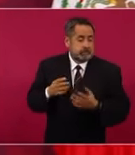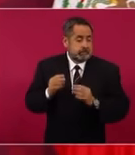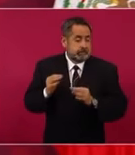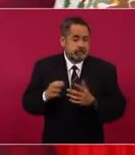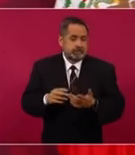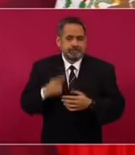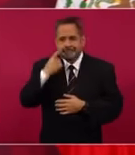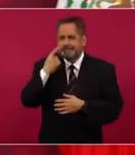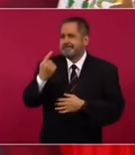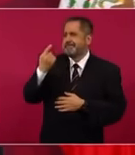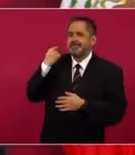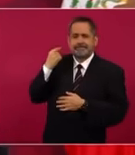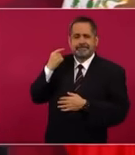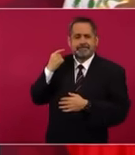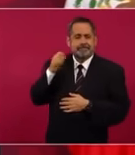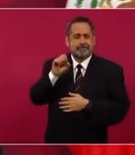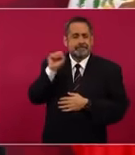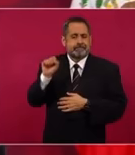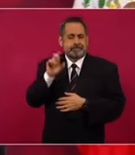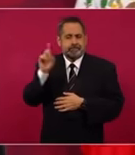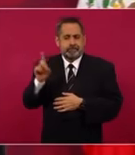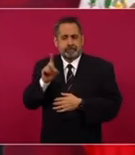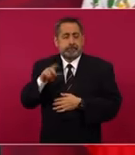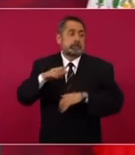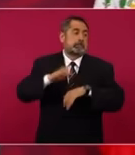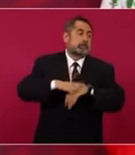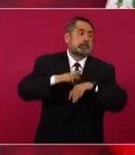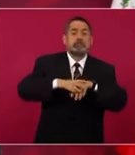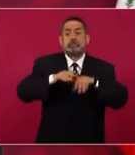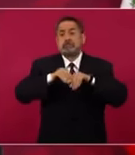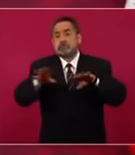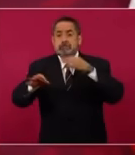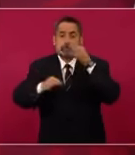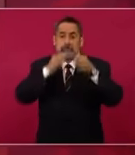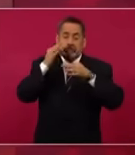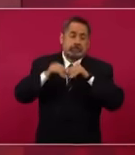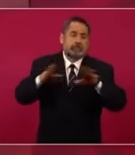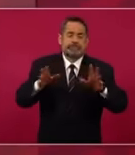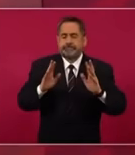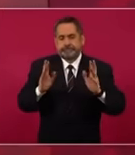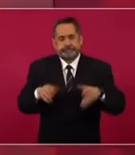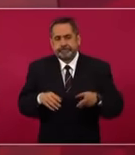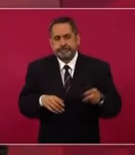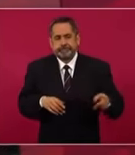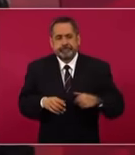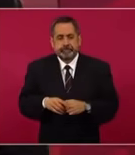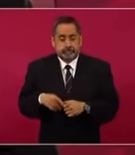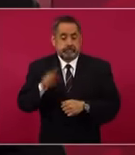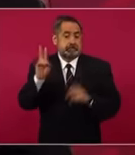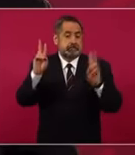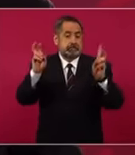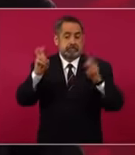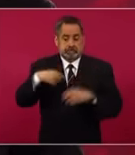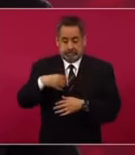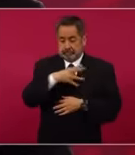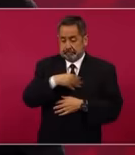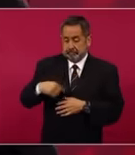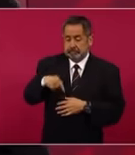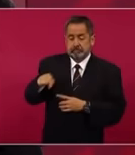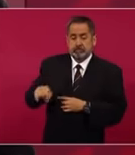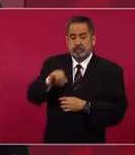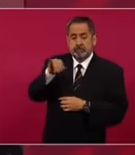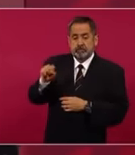salió el escándalo de que un hijo mío, José Ramón,